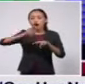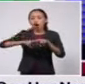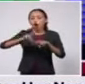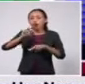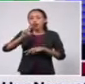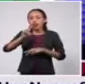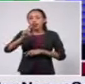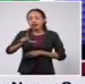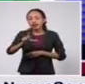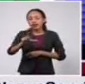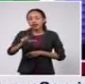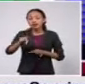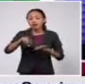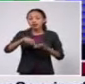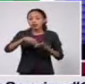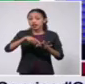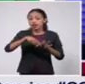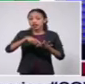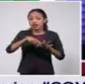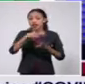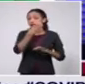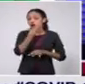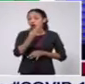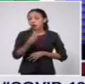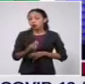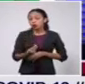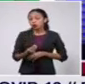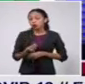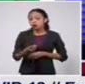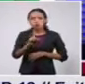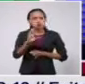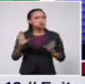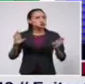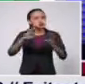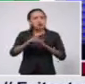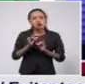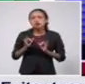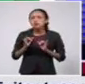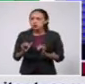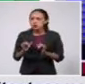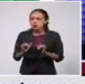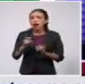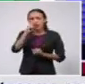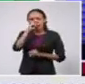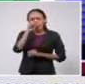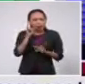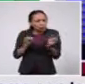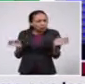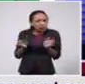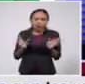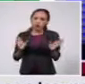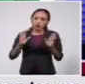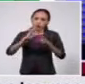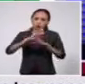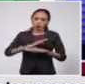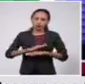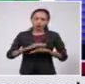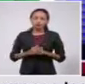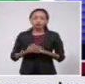y el municipio especial Isla de la Juventud nos reportaron casos en este grupo de edad. Y ya se acumulan